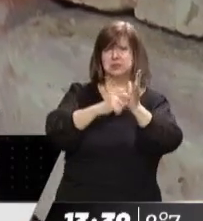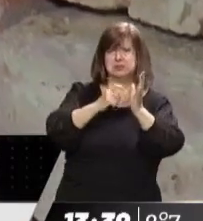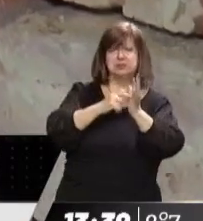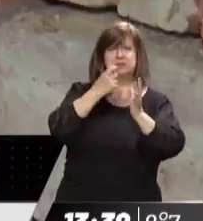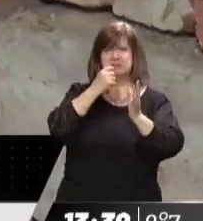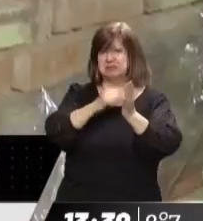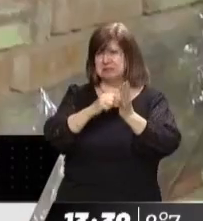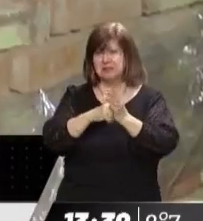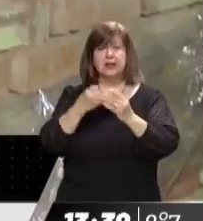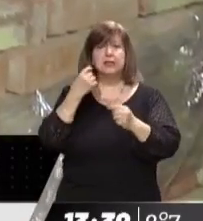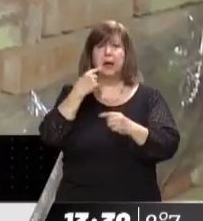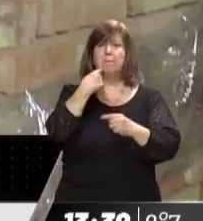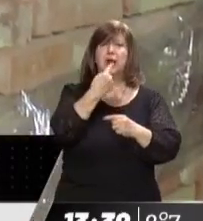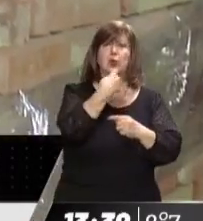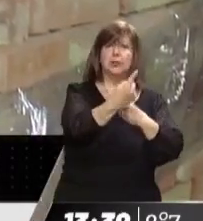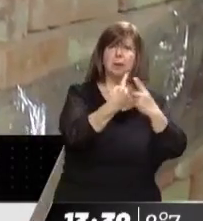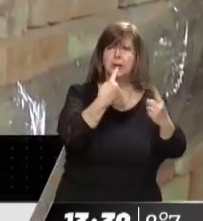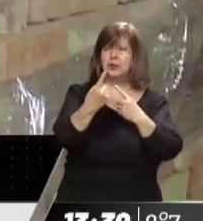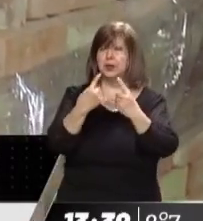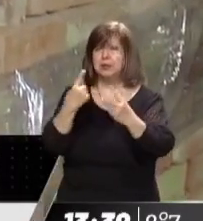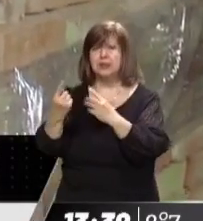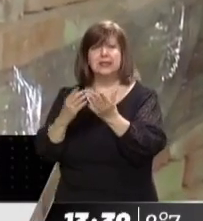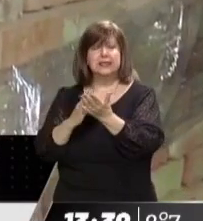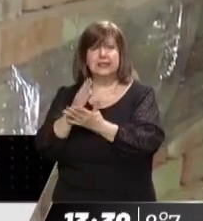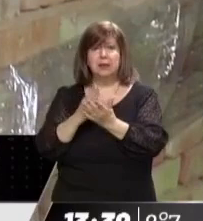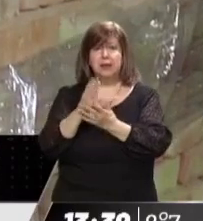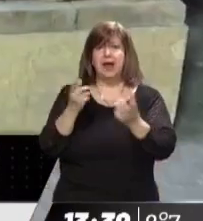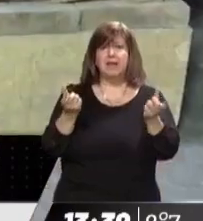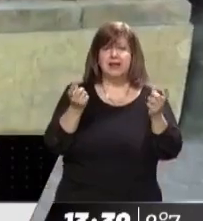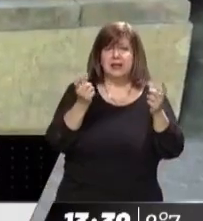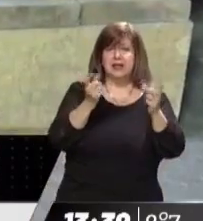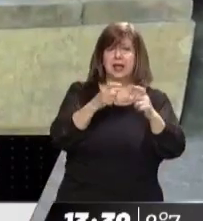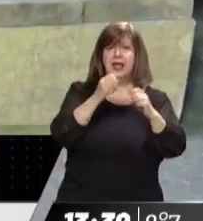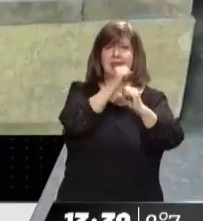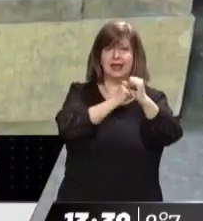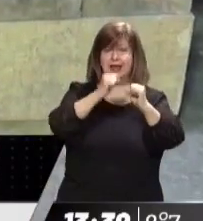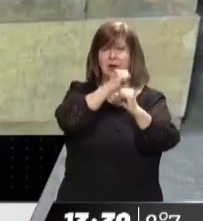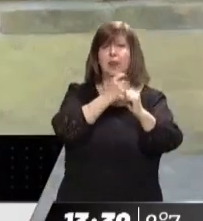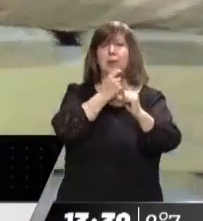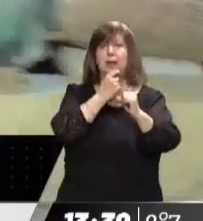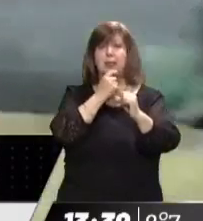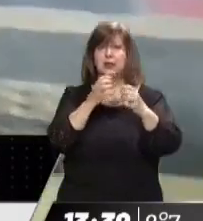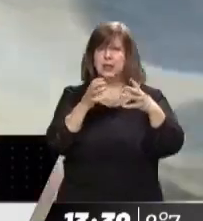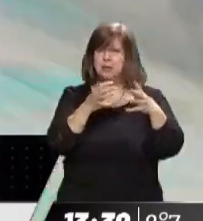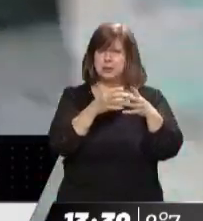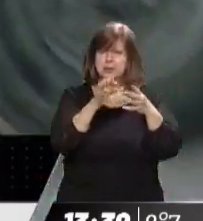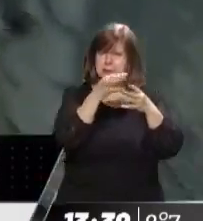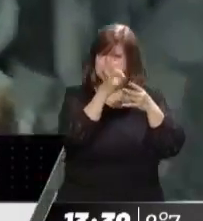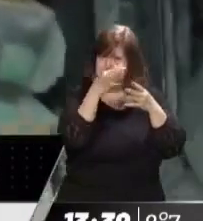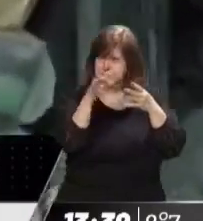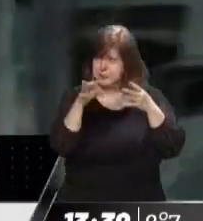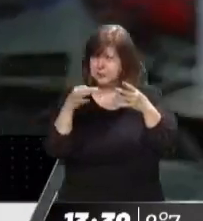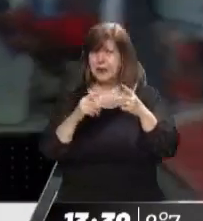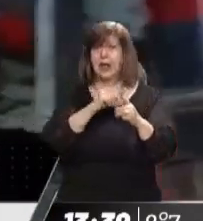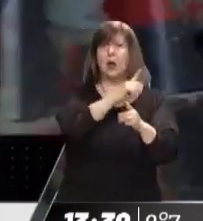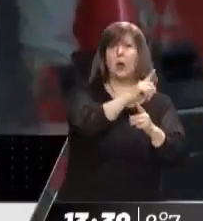de un relevamiento que siempre hace el Centro de Ingenieros de Mendoza. Hace el relevamiento del 1